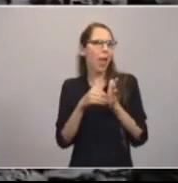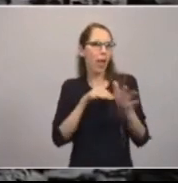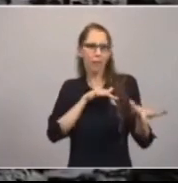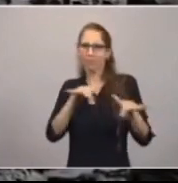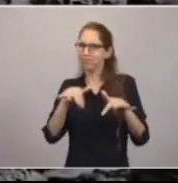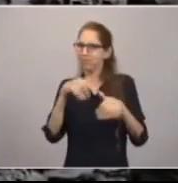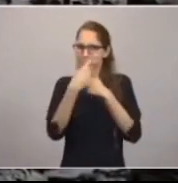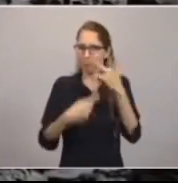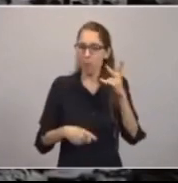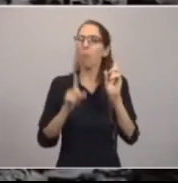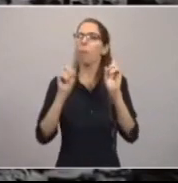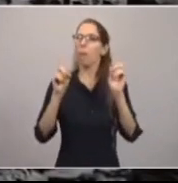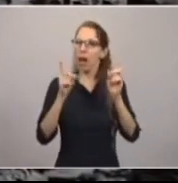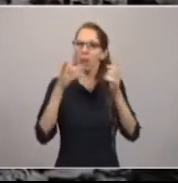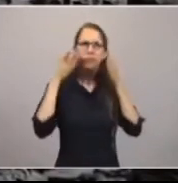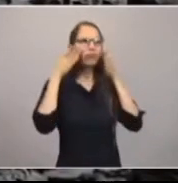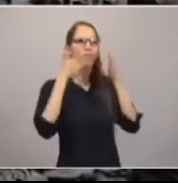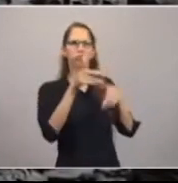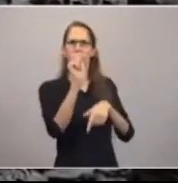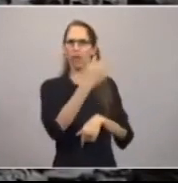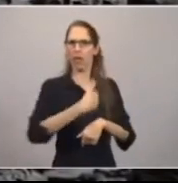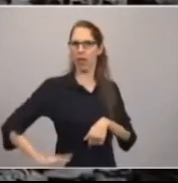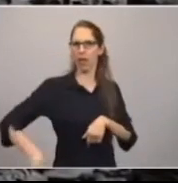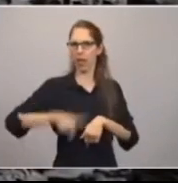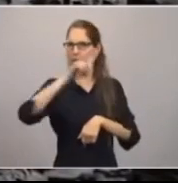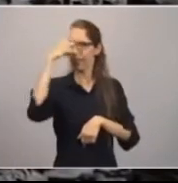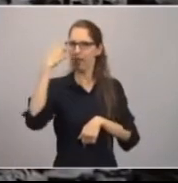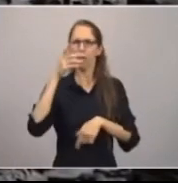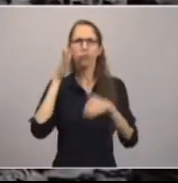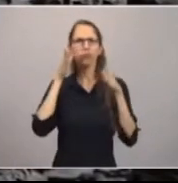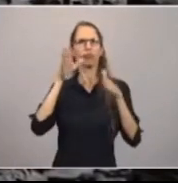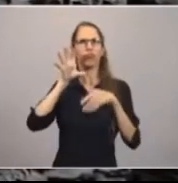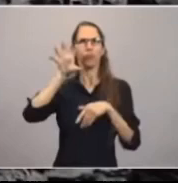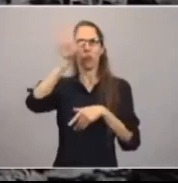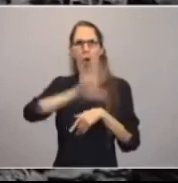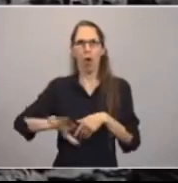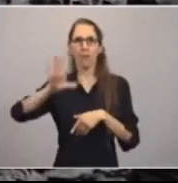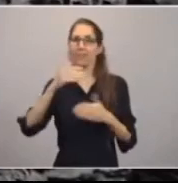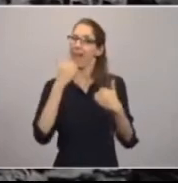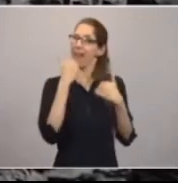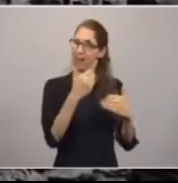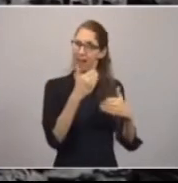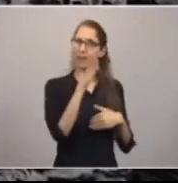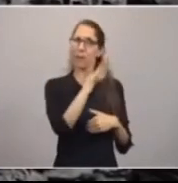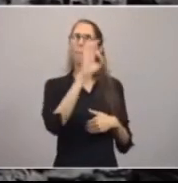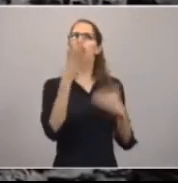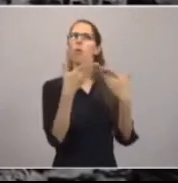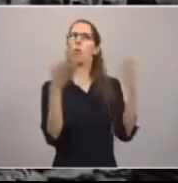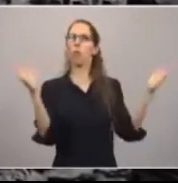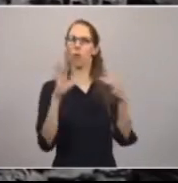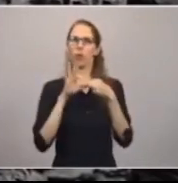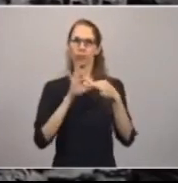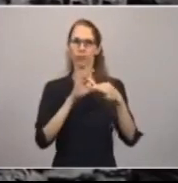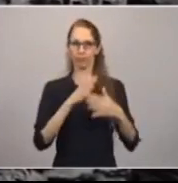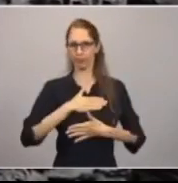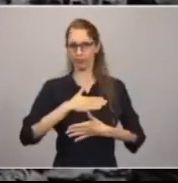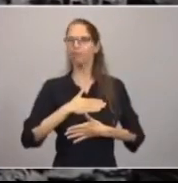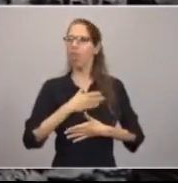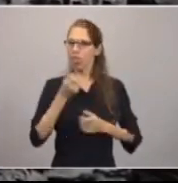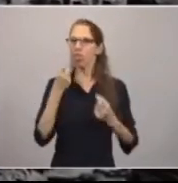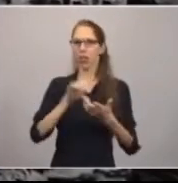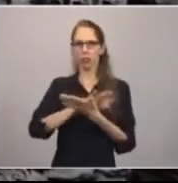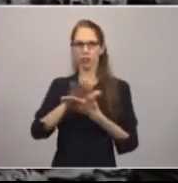Buenos Aires, hoy con un banco público de la provincia que también da una respuesta. Dicho esto, me quiero referir a las dos